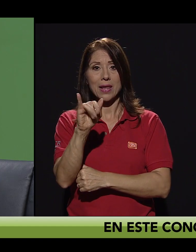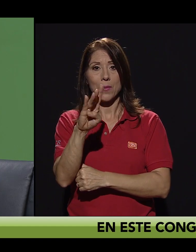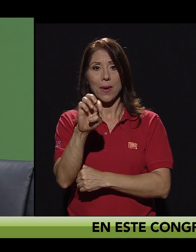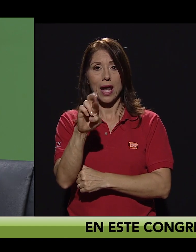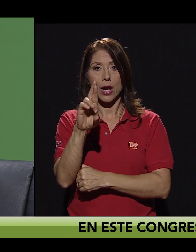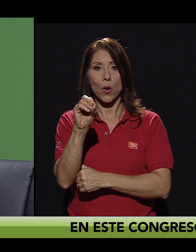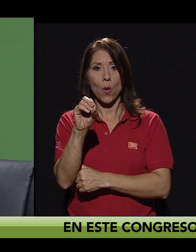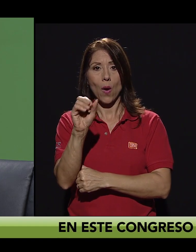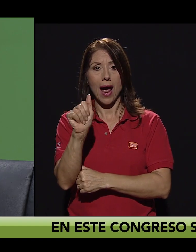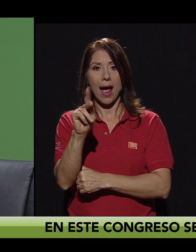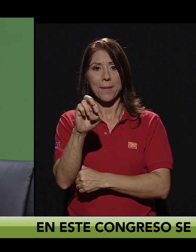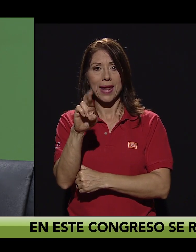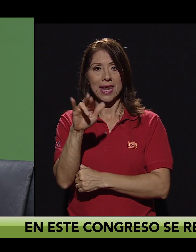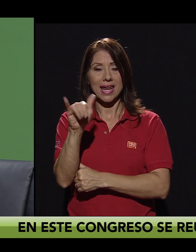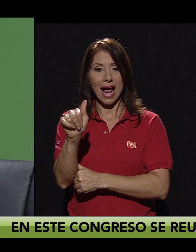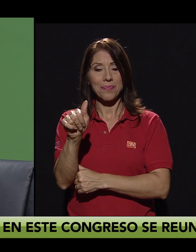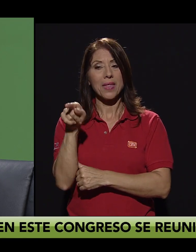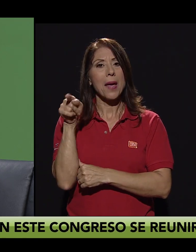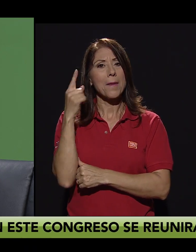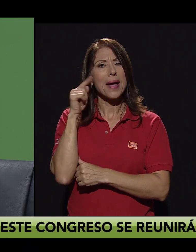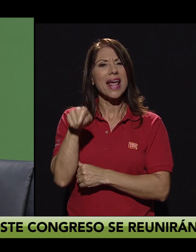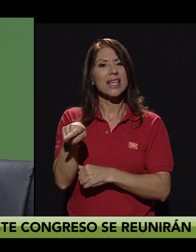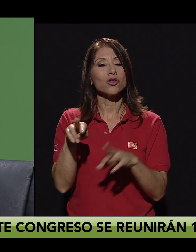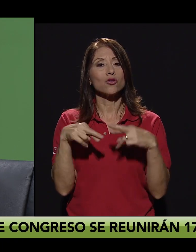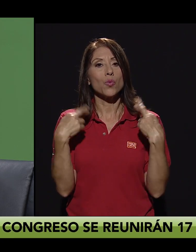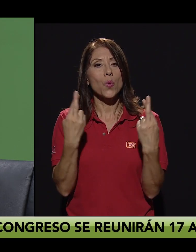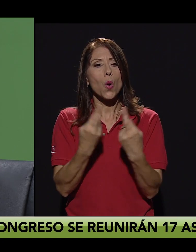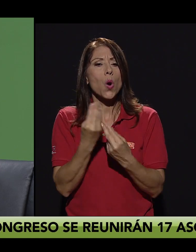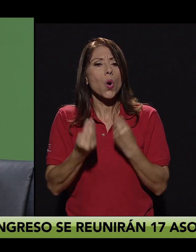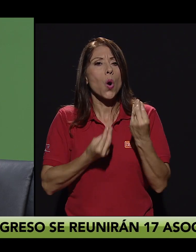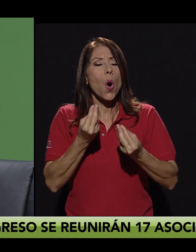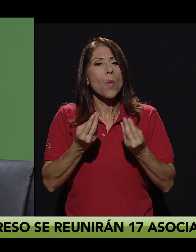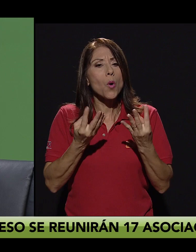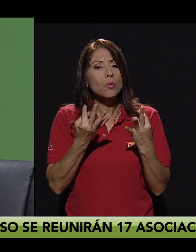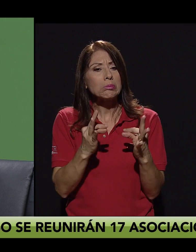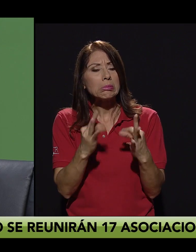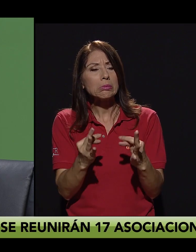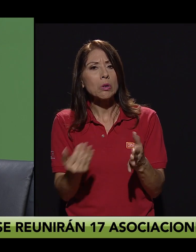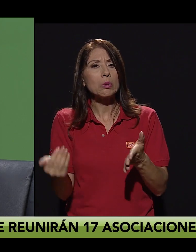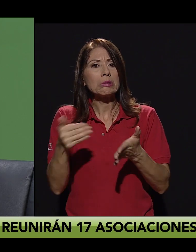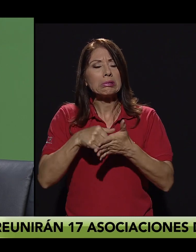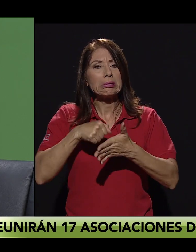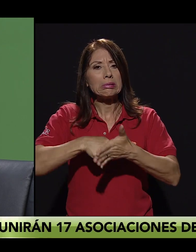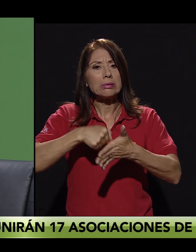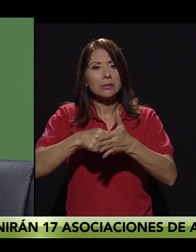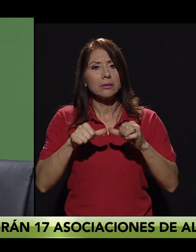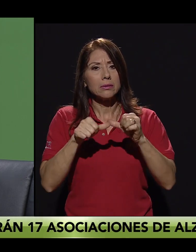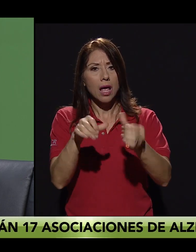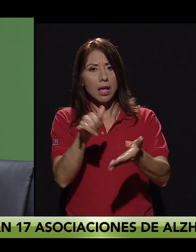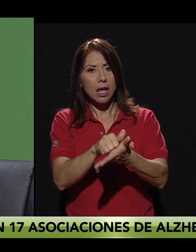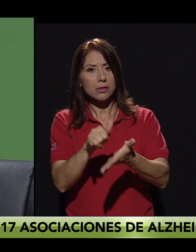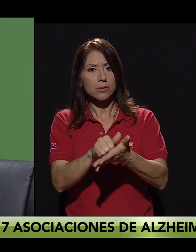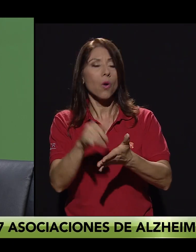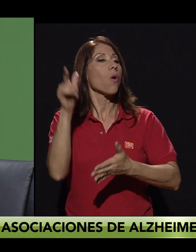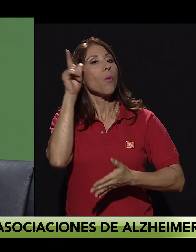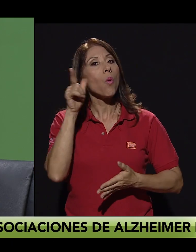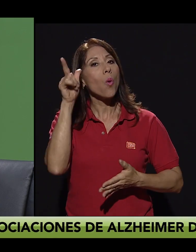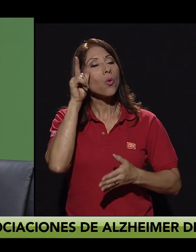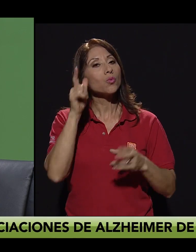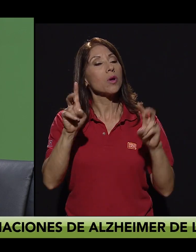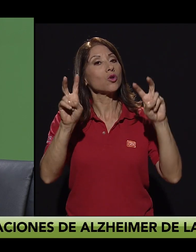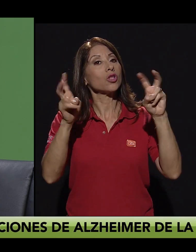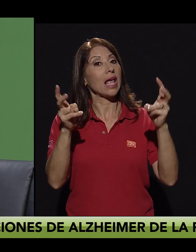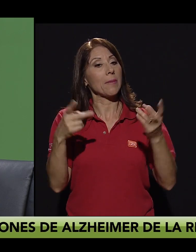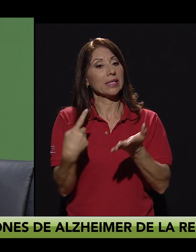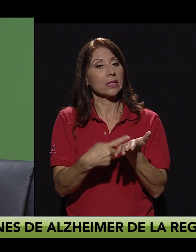Iberoamérica En procurar Cómo relanzar Y luchar en esto Y por supuesto Que tenemos temas Muy